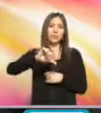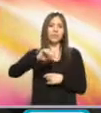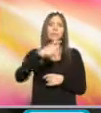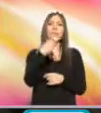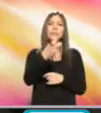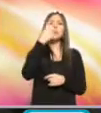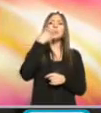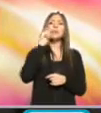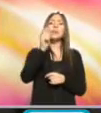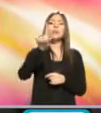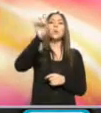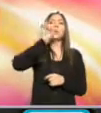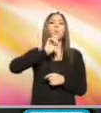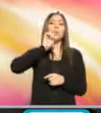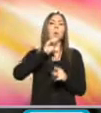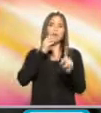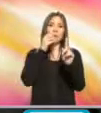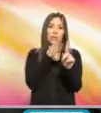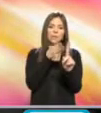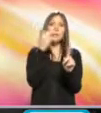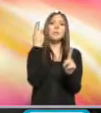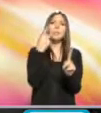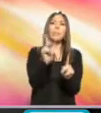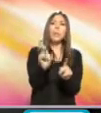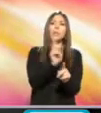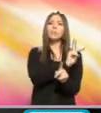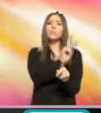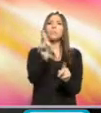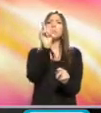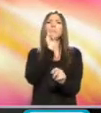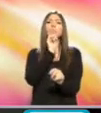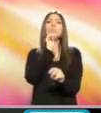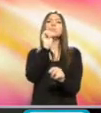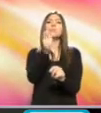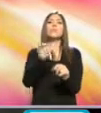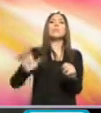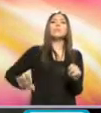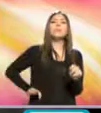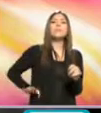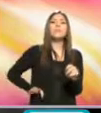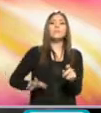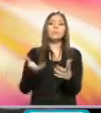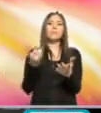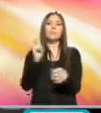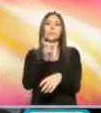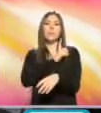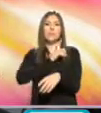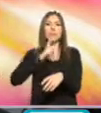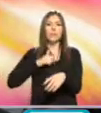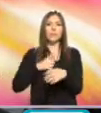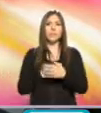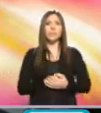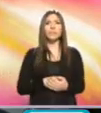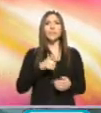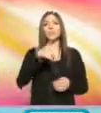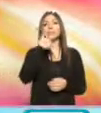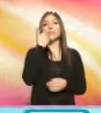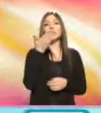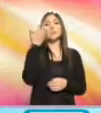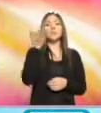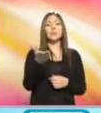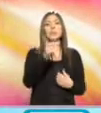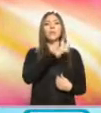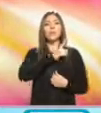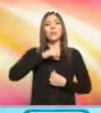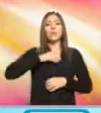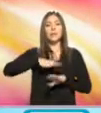va dirigido a mujeres, pero estas mujeres, ¿qué cualidades son las que deben tener? Bueno, la condición mínima que les pedimos en Vive es que